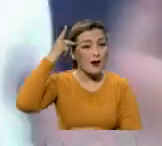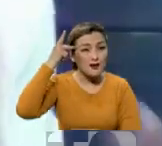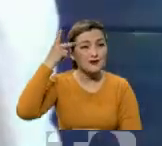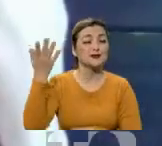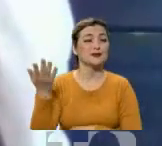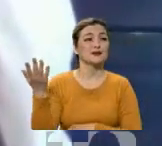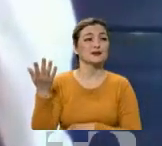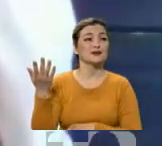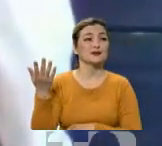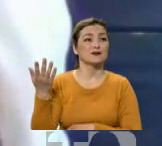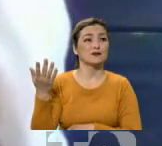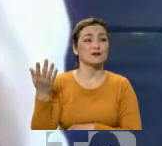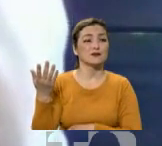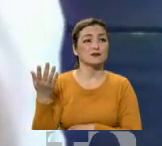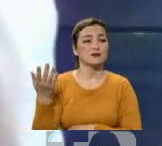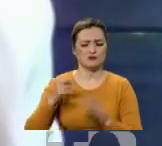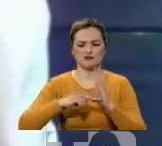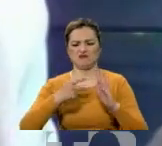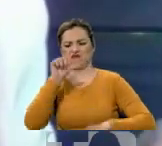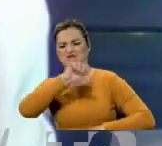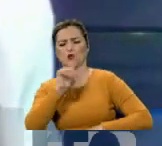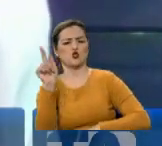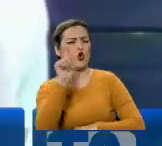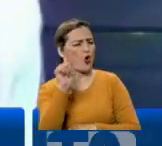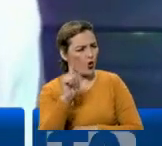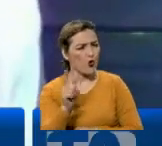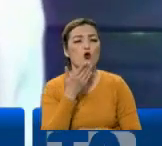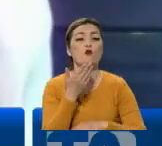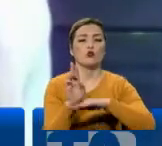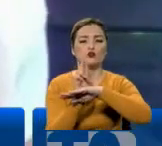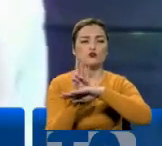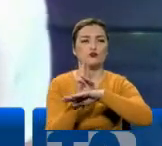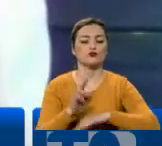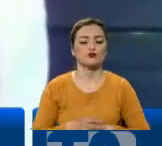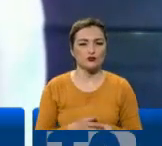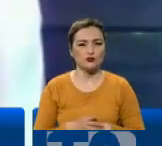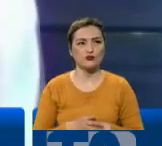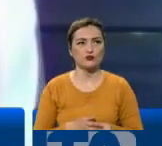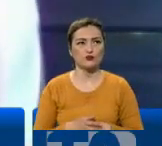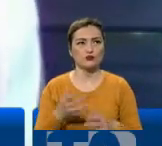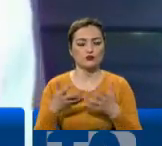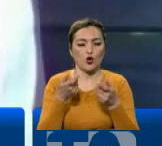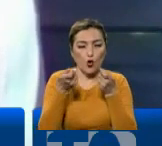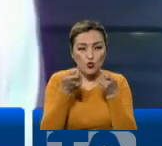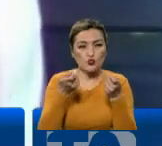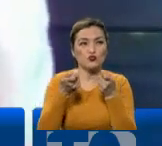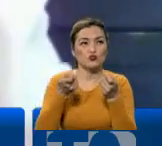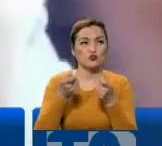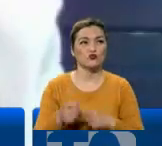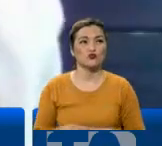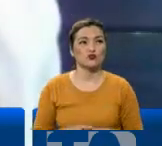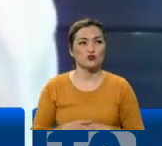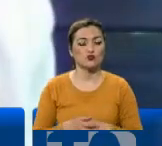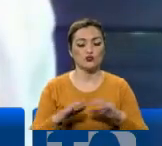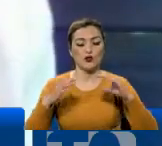no satanizar a la tecnología, sino saber cómo usarla. Establecer filtros de control, establecer, por ejemplo,